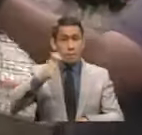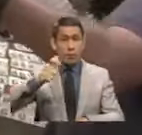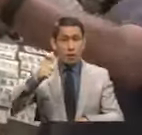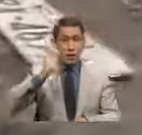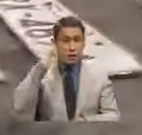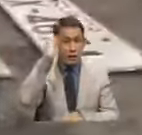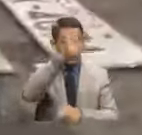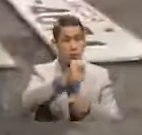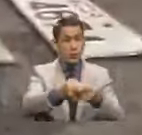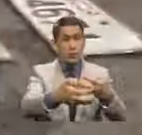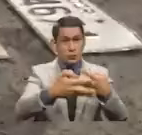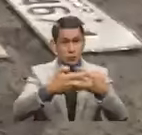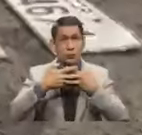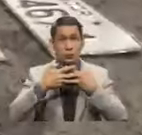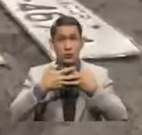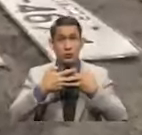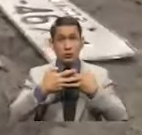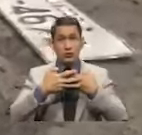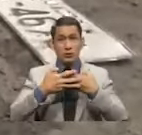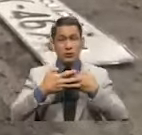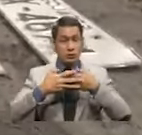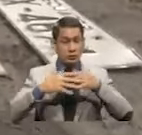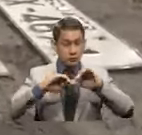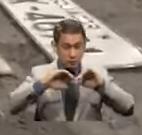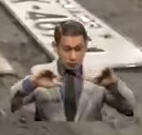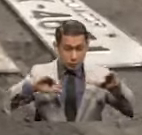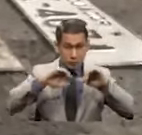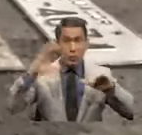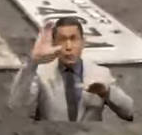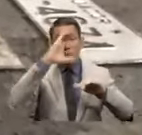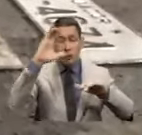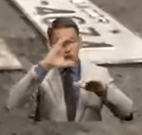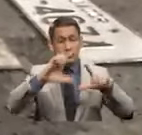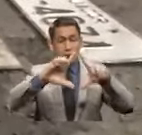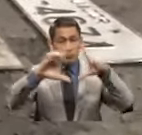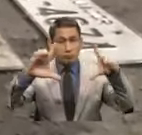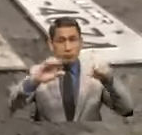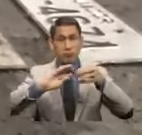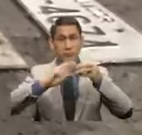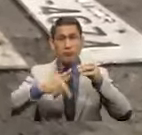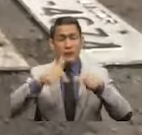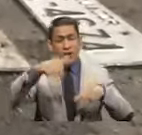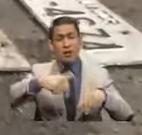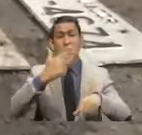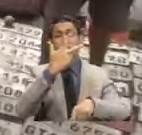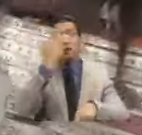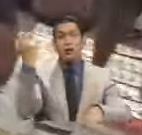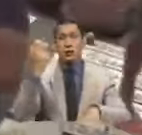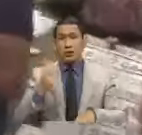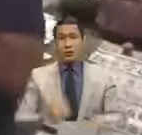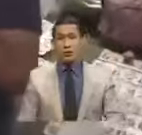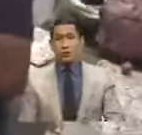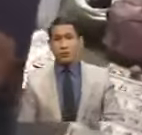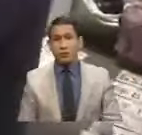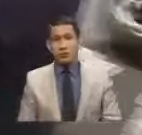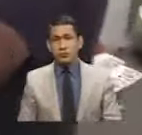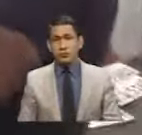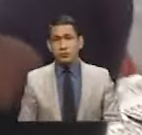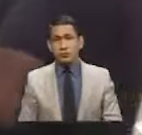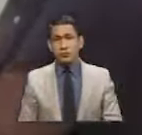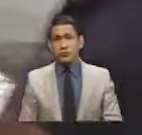la sacan. Parecen buzos los manes buscando jugado abajo. Aquí más o menos hay como unas 300 placas. ¿Cuánto van a pedir por cada